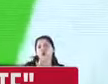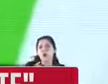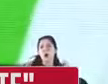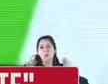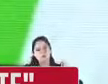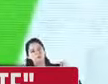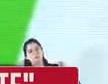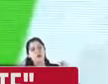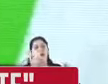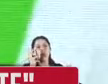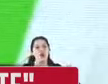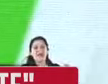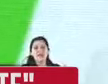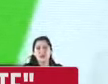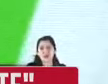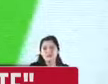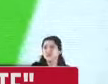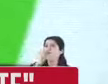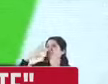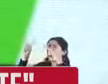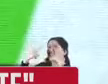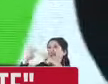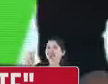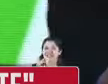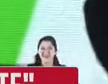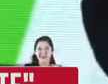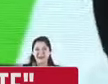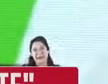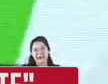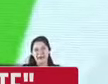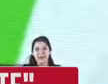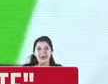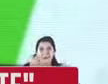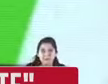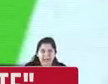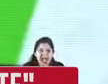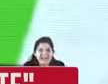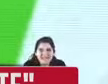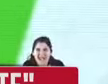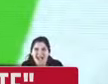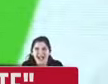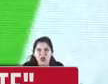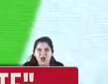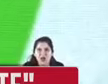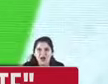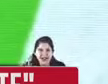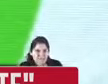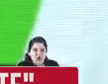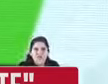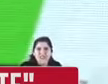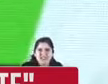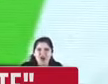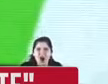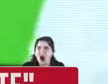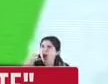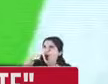bueno sabes eso asado que está prohibido lo detectaron entonces esto lo que hay que charlar y discutir